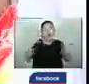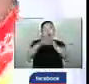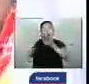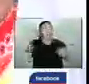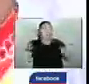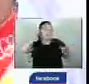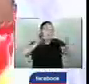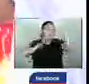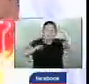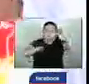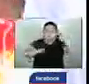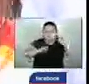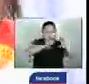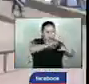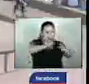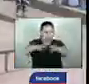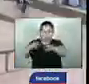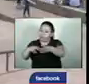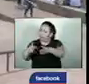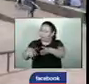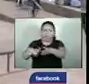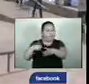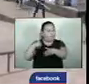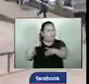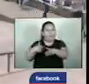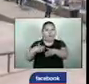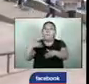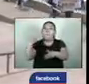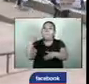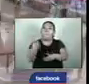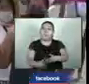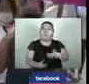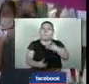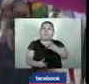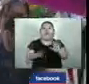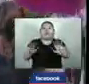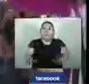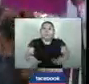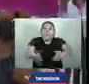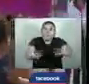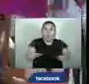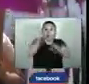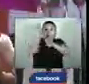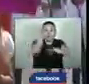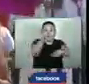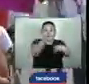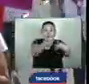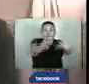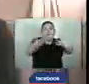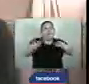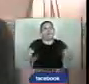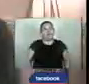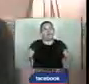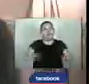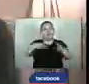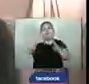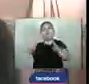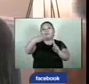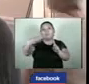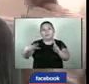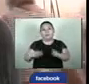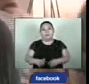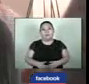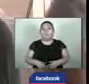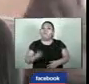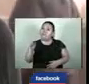que algunas organizaciones consideran que sería un gran paso para los derechos de la comunidad LGTBI. Que forma parte de los